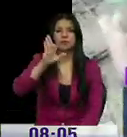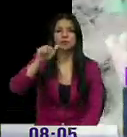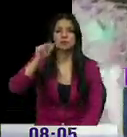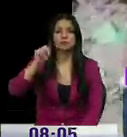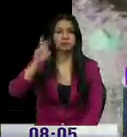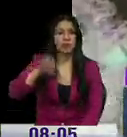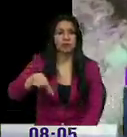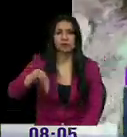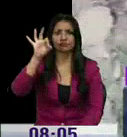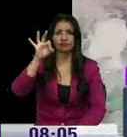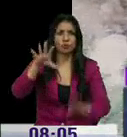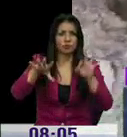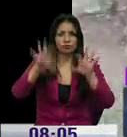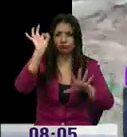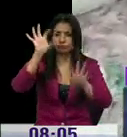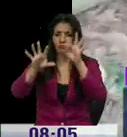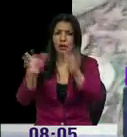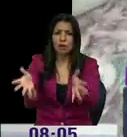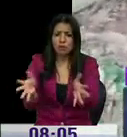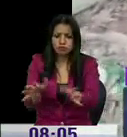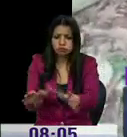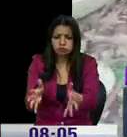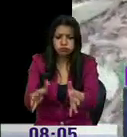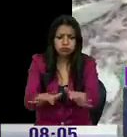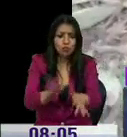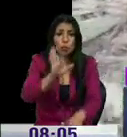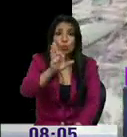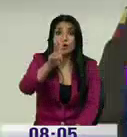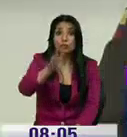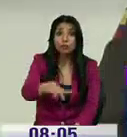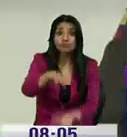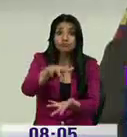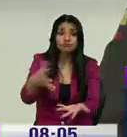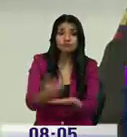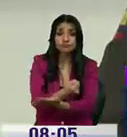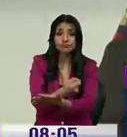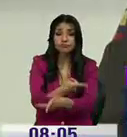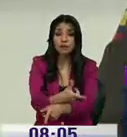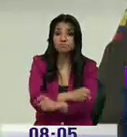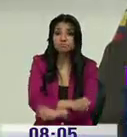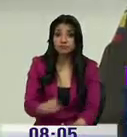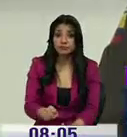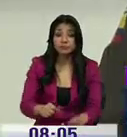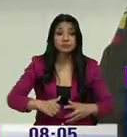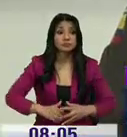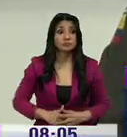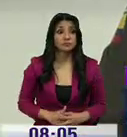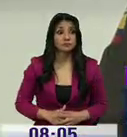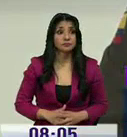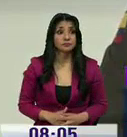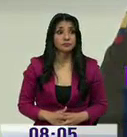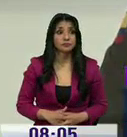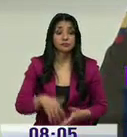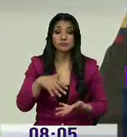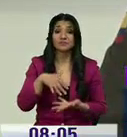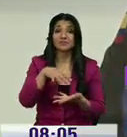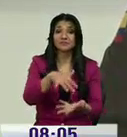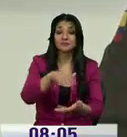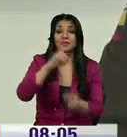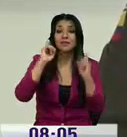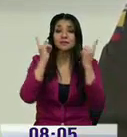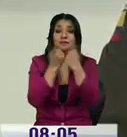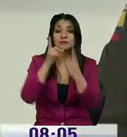varias caletas donde guardaban una tonelada de explosivos. Se conocía que podrían pasar a San Lorenzo